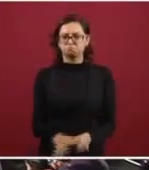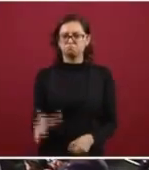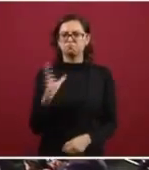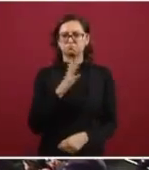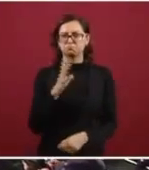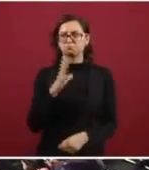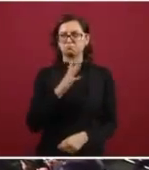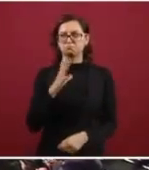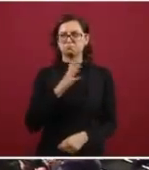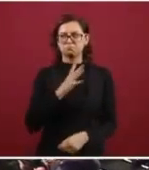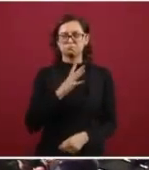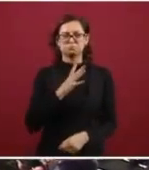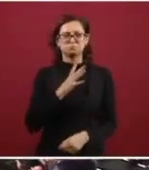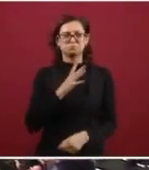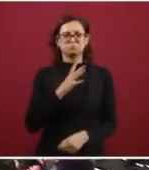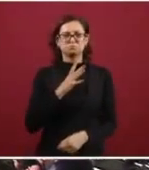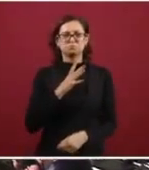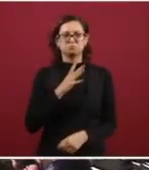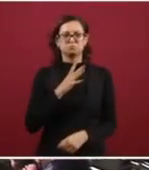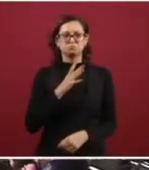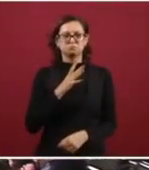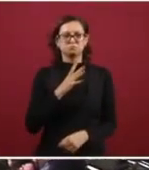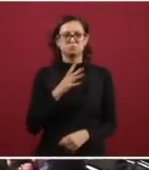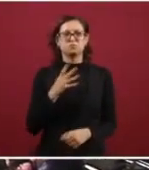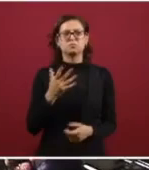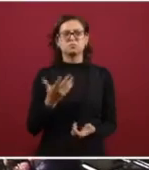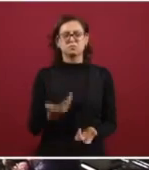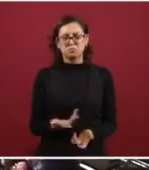Contamos con el apoyo de